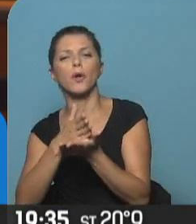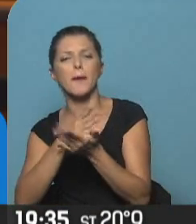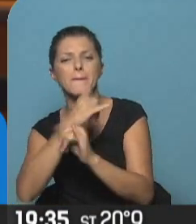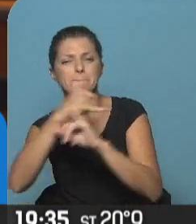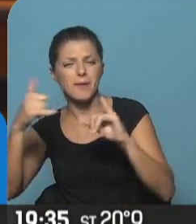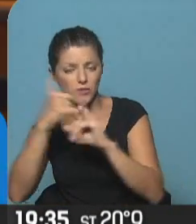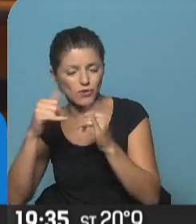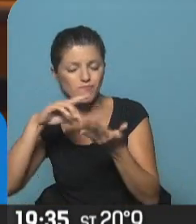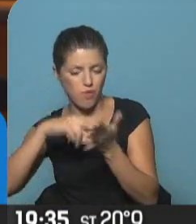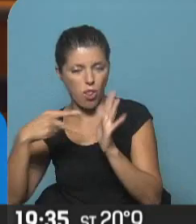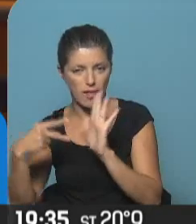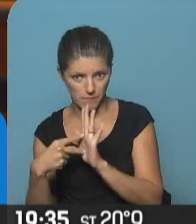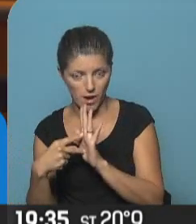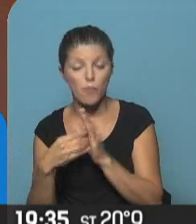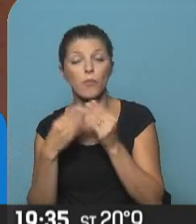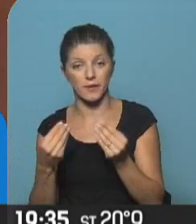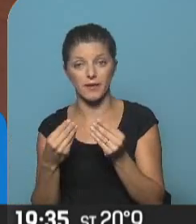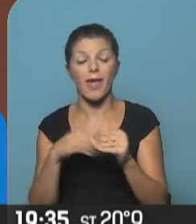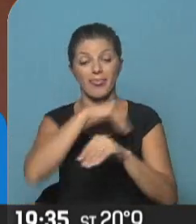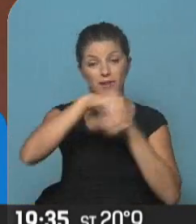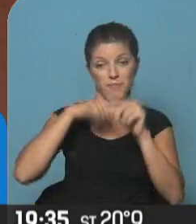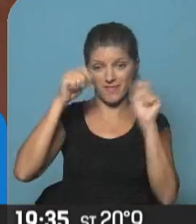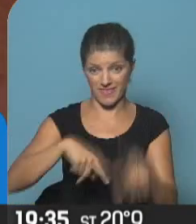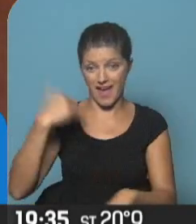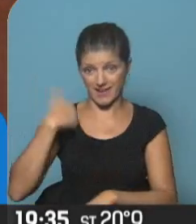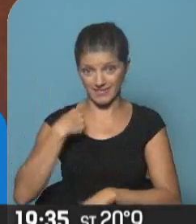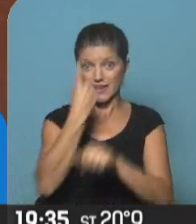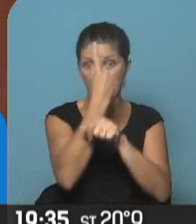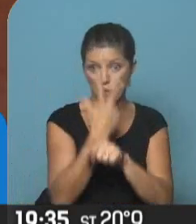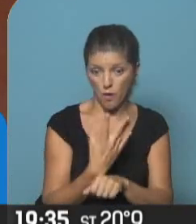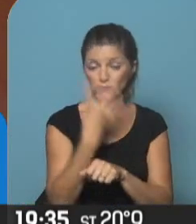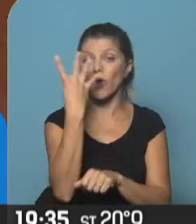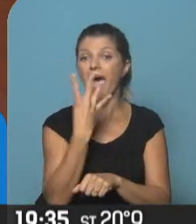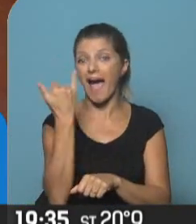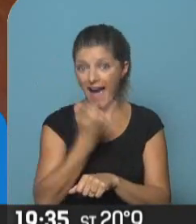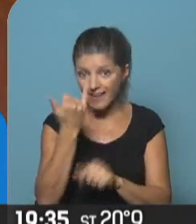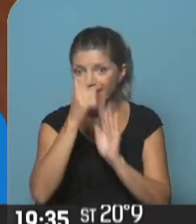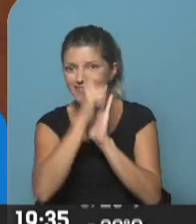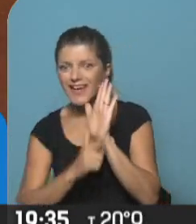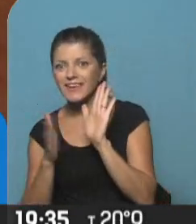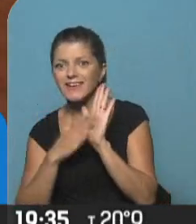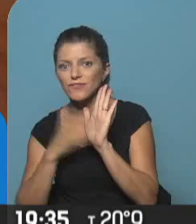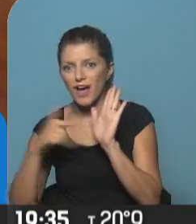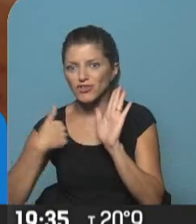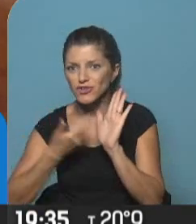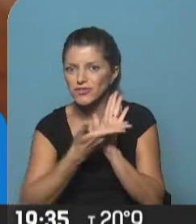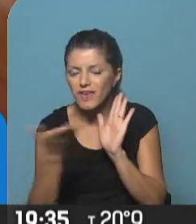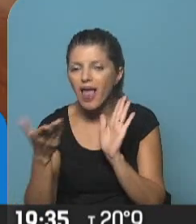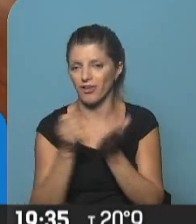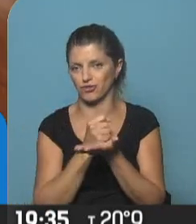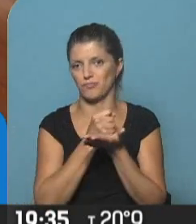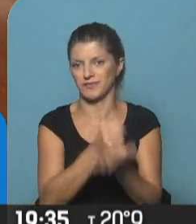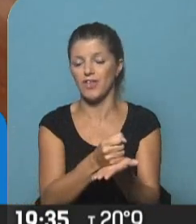porque un cuarto de las familias argentinas tiene tarifa social, y la tarifa social es una tarifa efectivamente